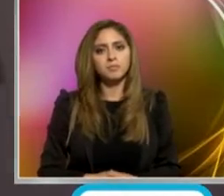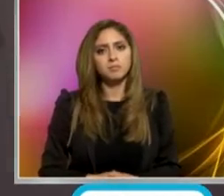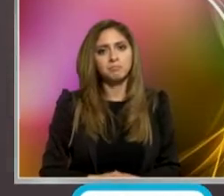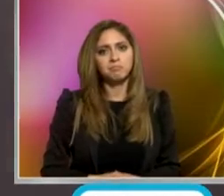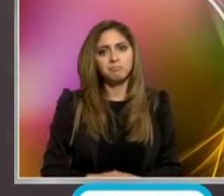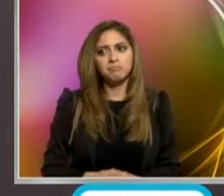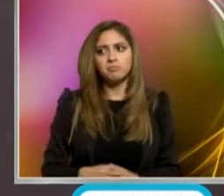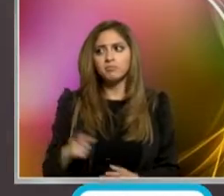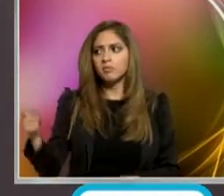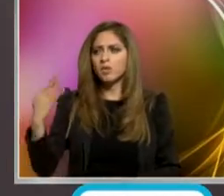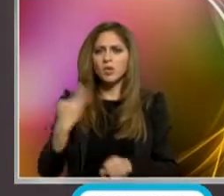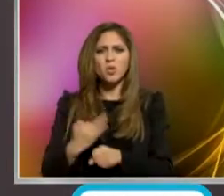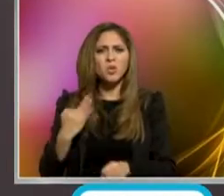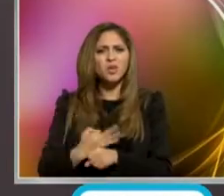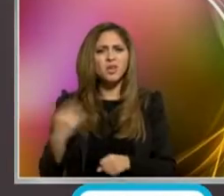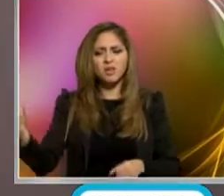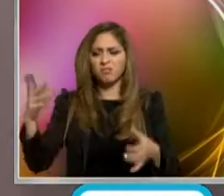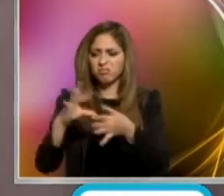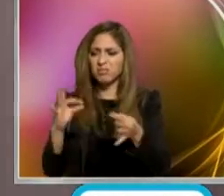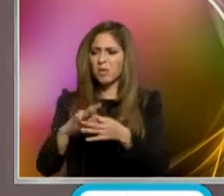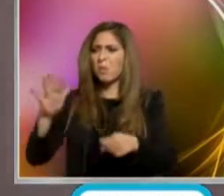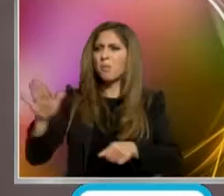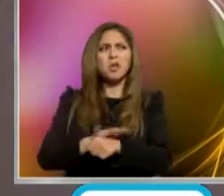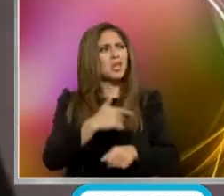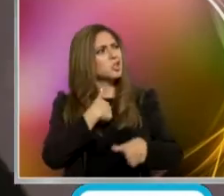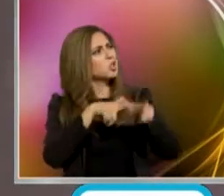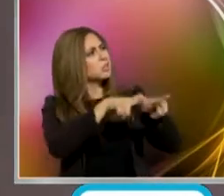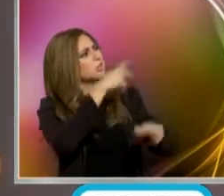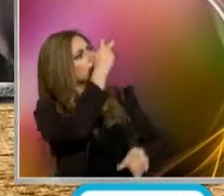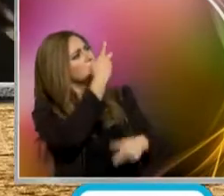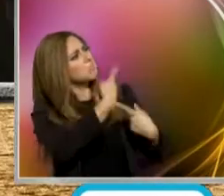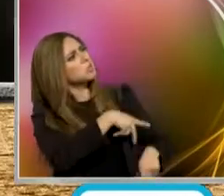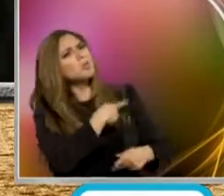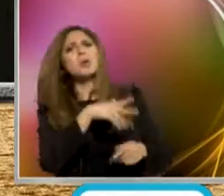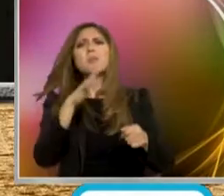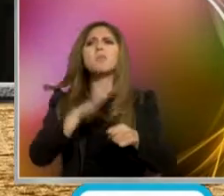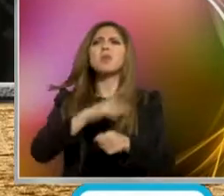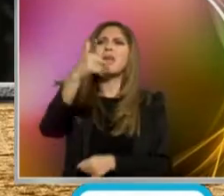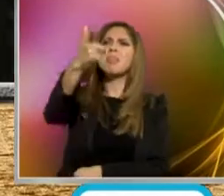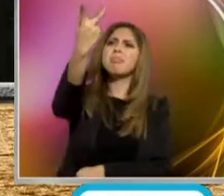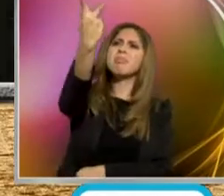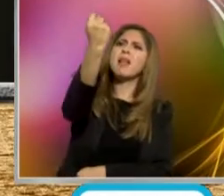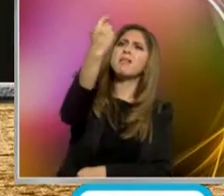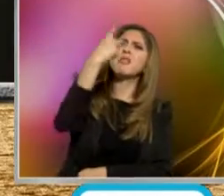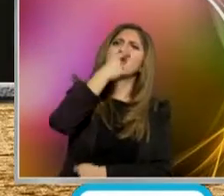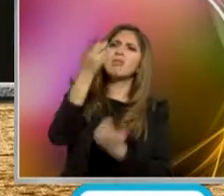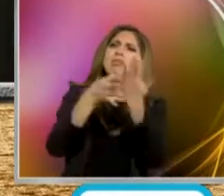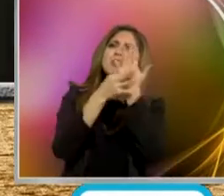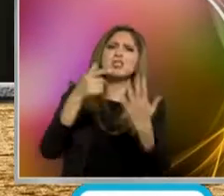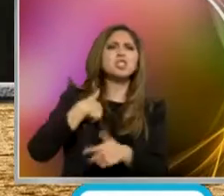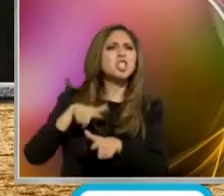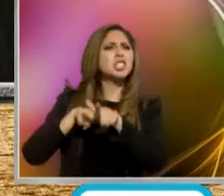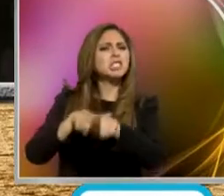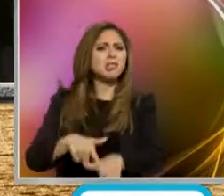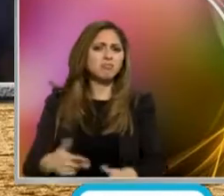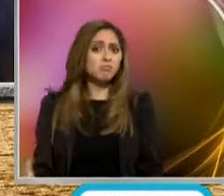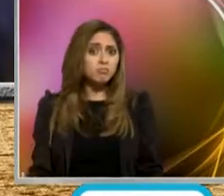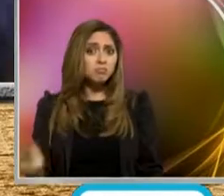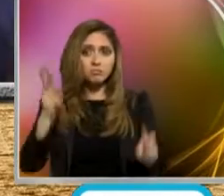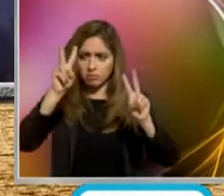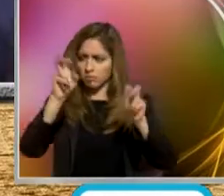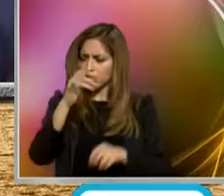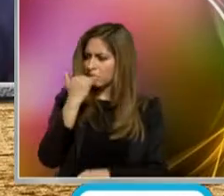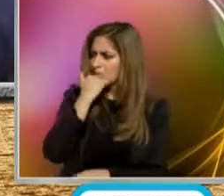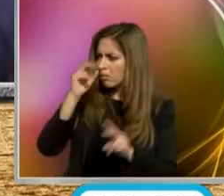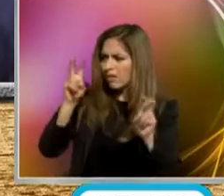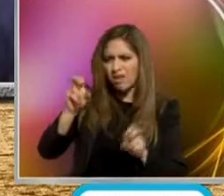qué seguimos a las instituciones, por qué hacemos lo que nos dice la televisión. Hay un tema de un poco de anarquía, de Sí, alguna totalmente. Es manera.